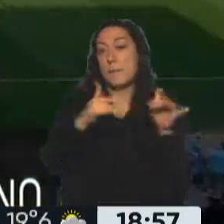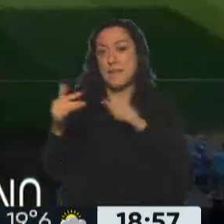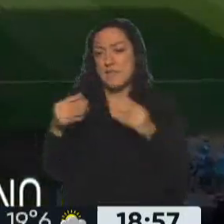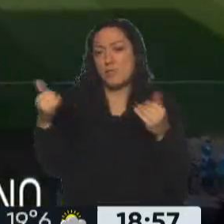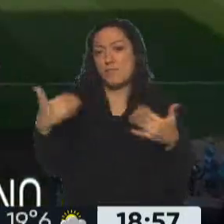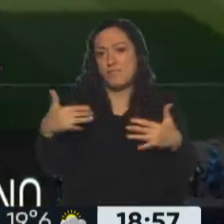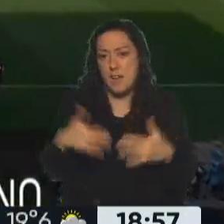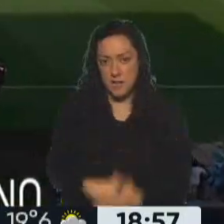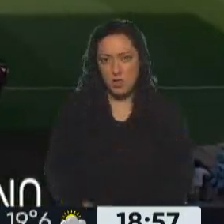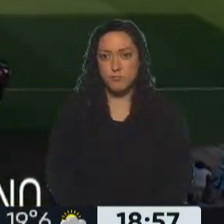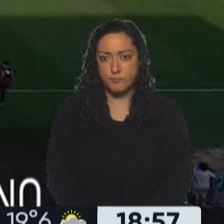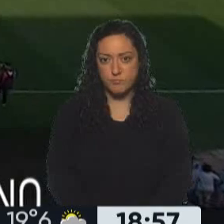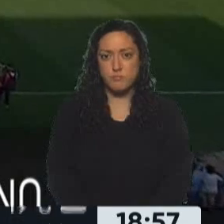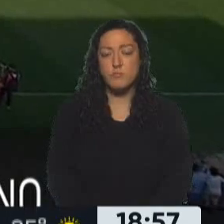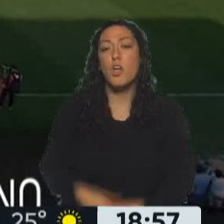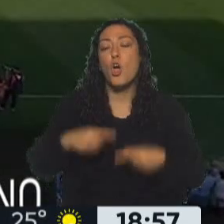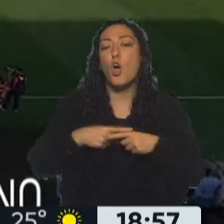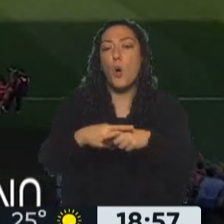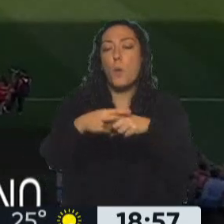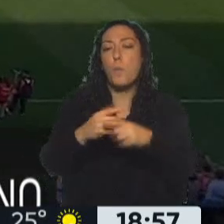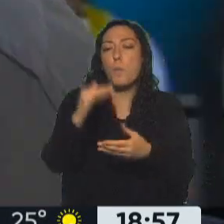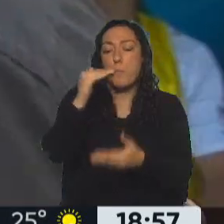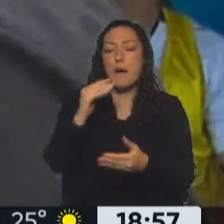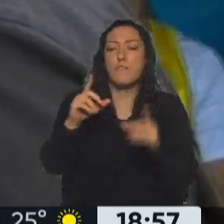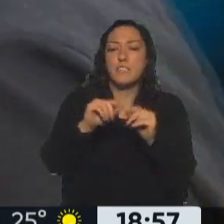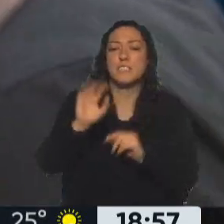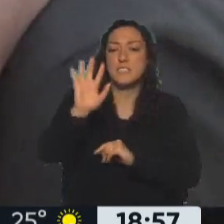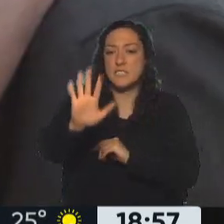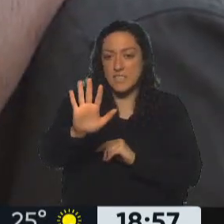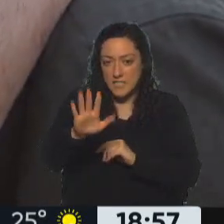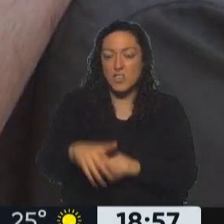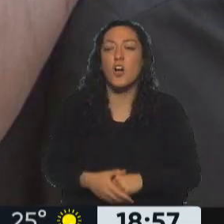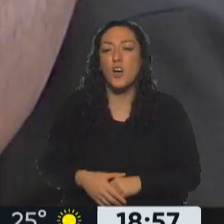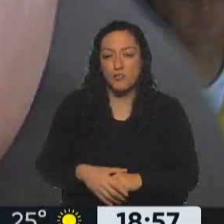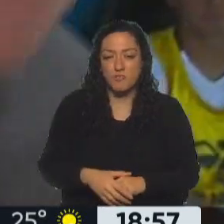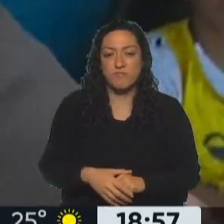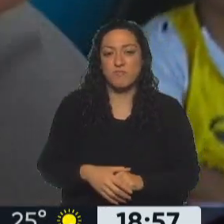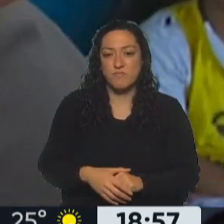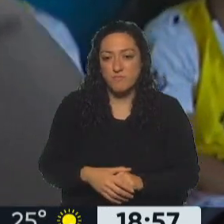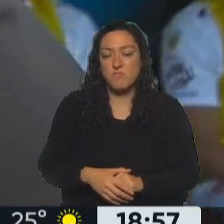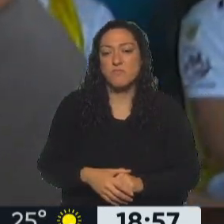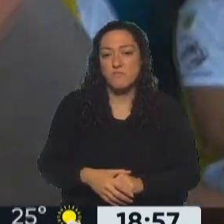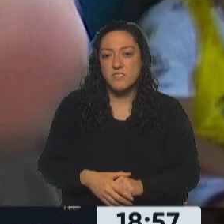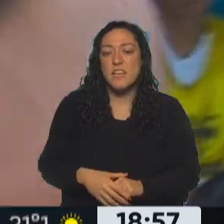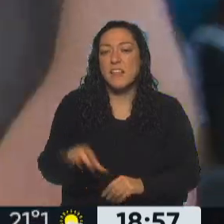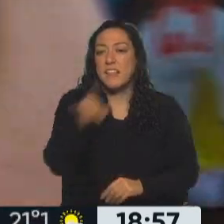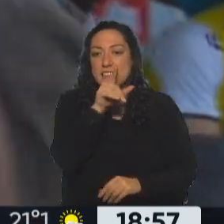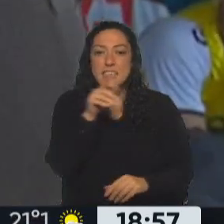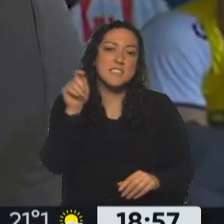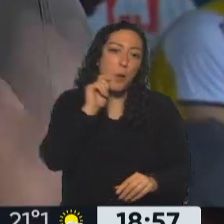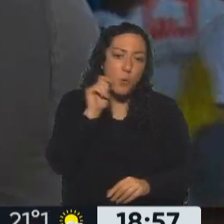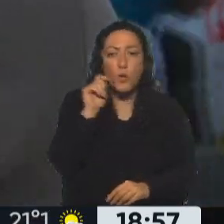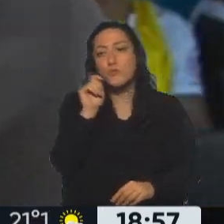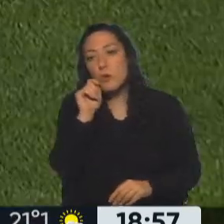válido, lógicamente, por esta Copa de la Liga, fecha 5. Qué recibimiento para el Celeste. El saludo de los técnicos.